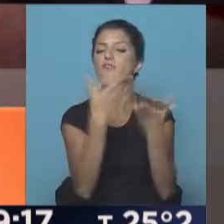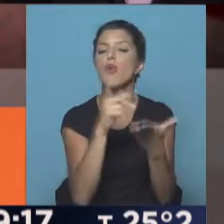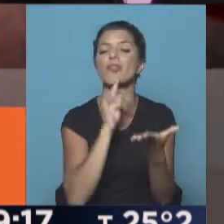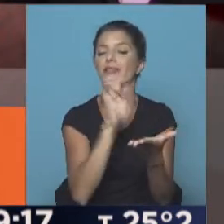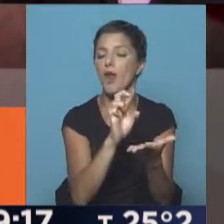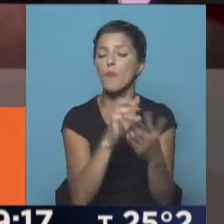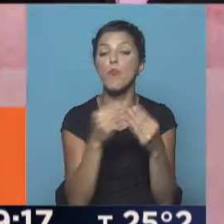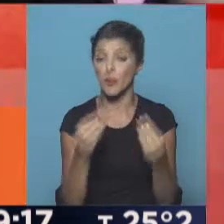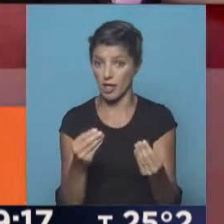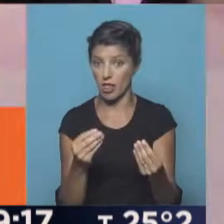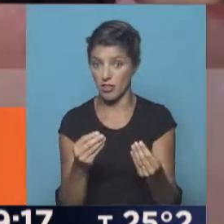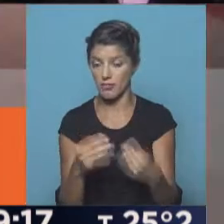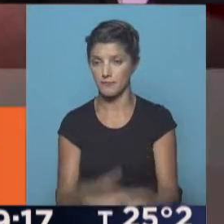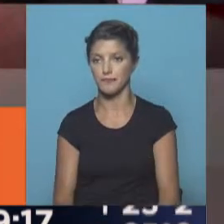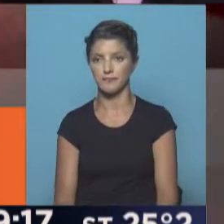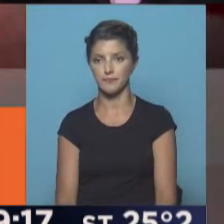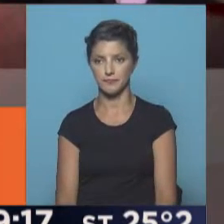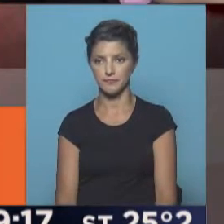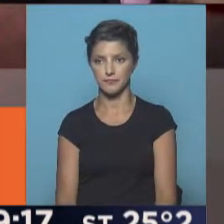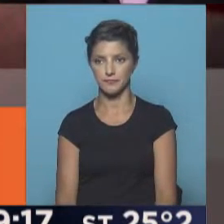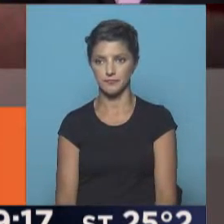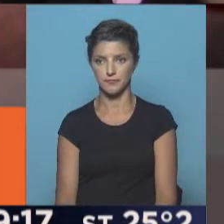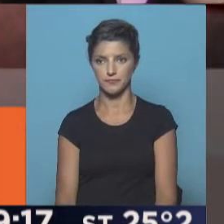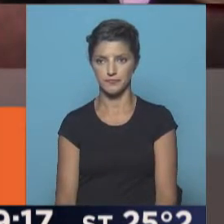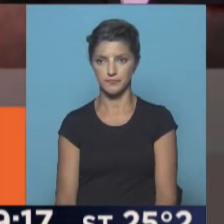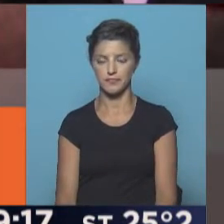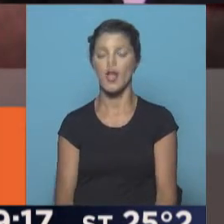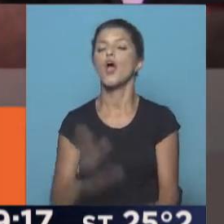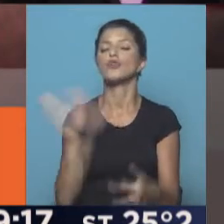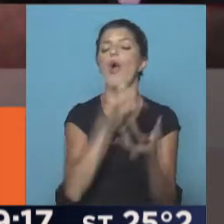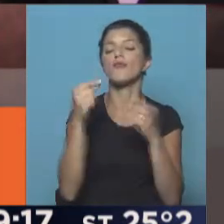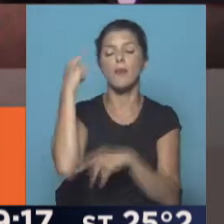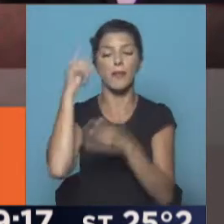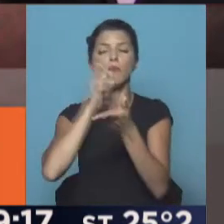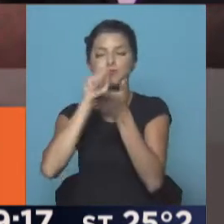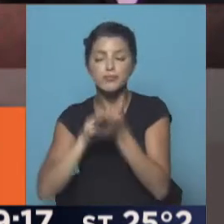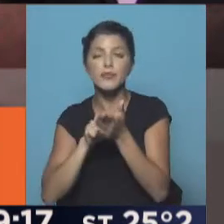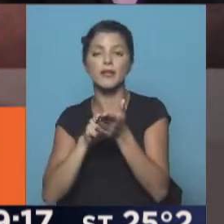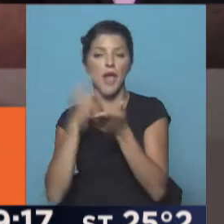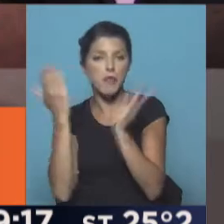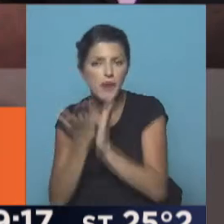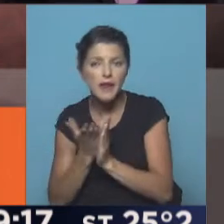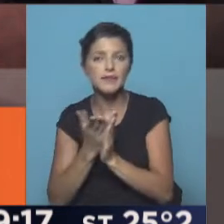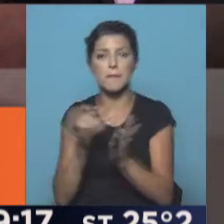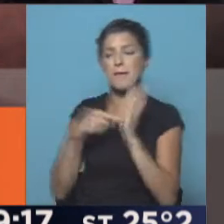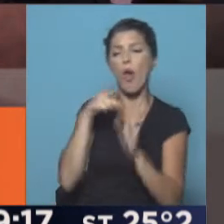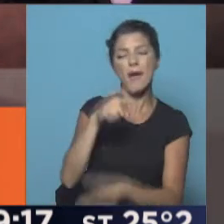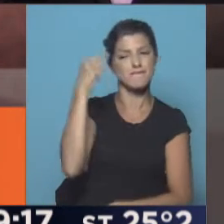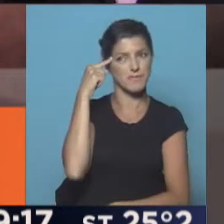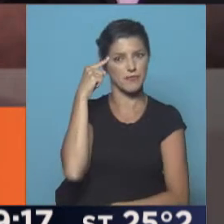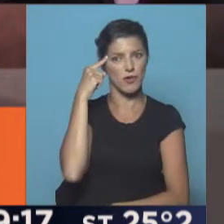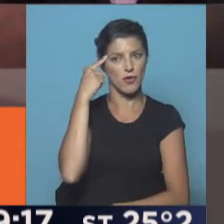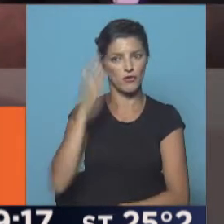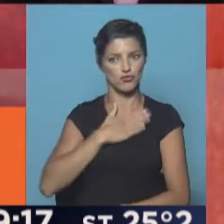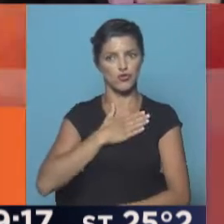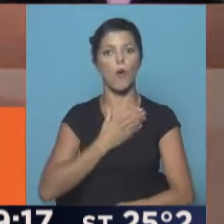contrariando todos los pronósticos y la sabiduría convencional, él apostó a entrar en el bastión demócrata de